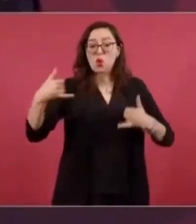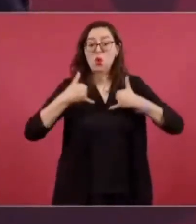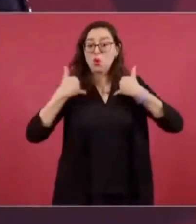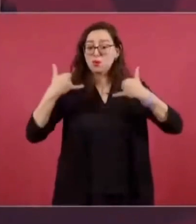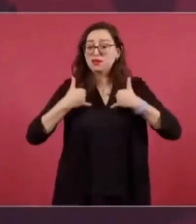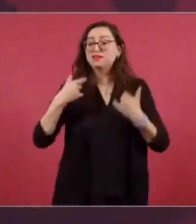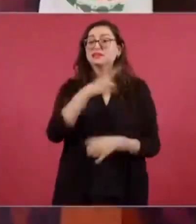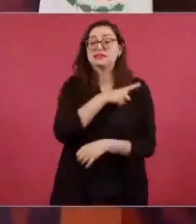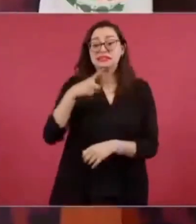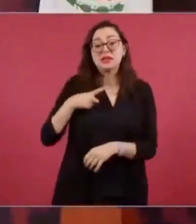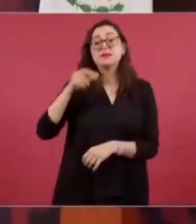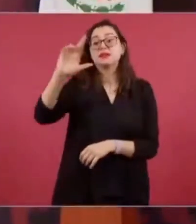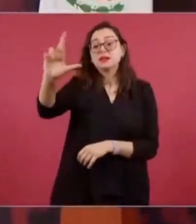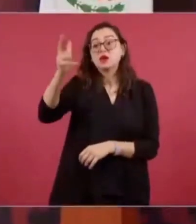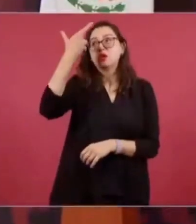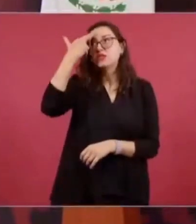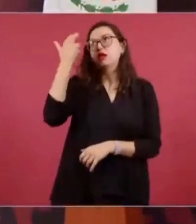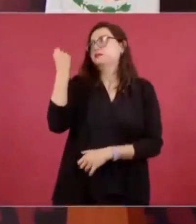porque eso fue